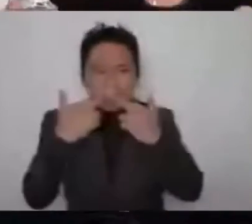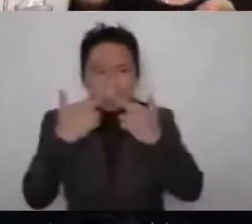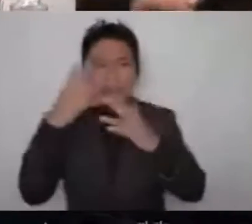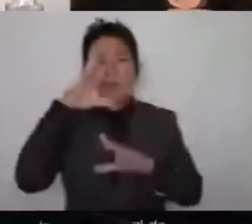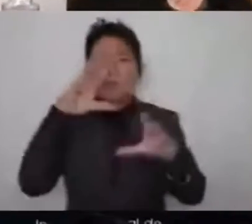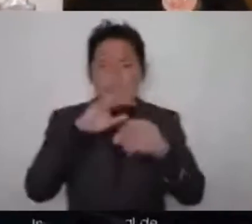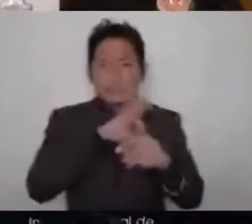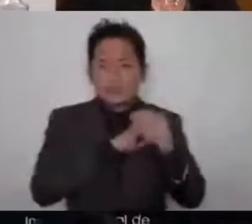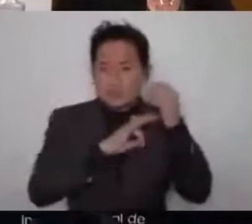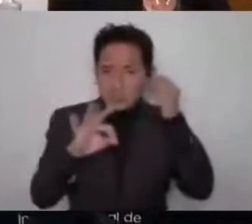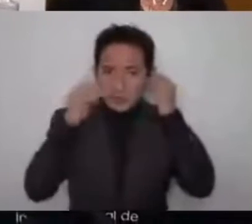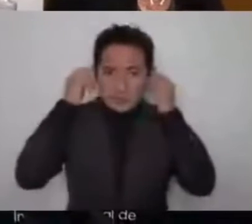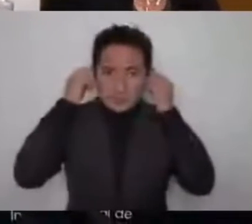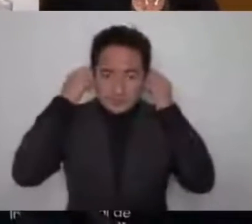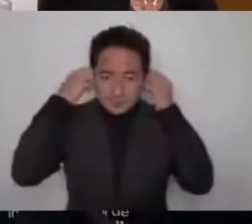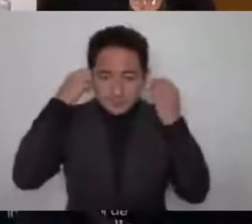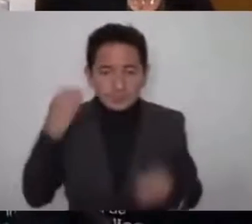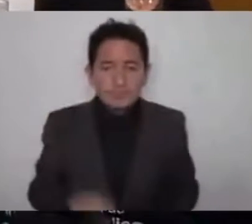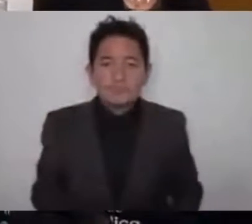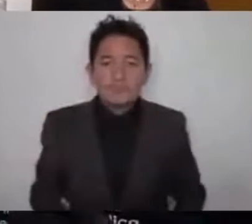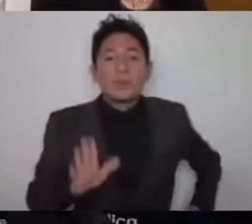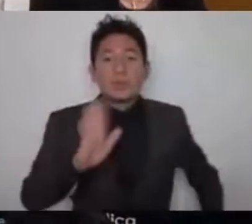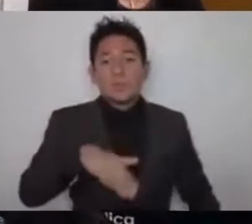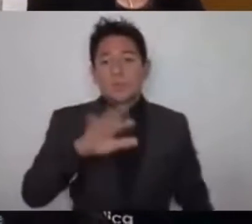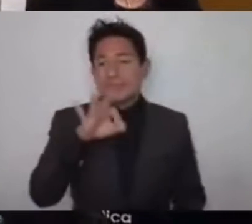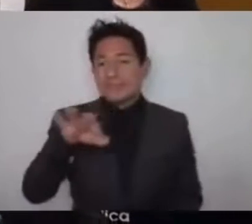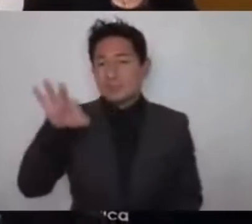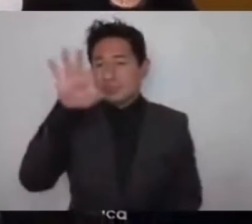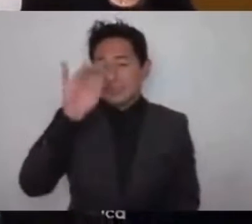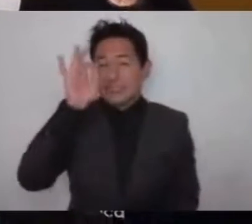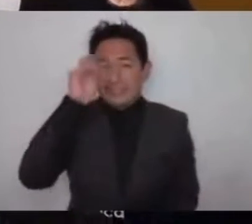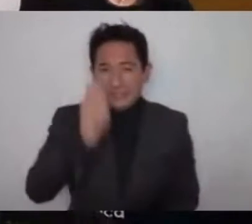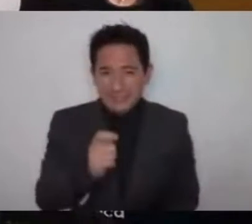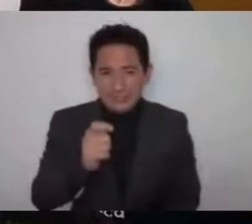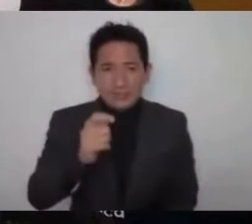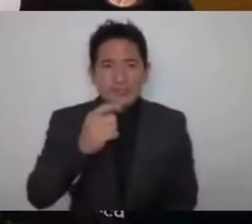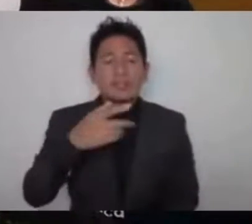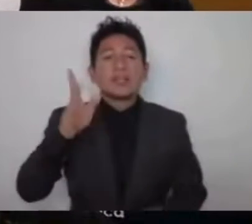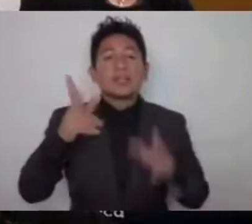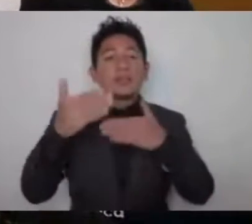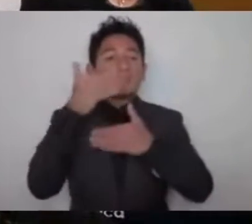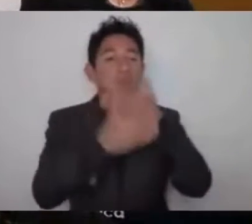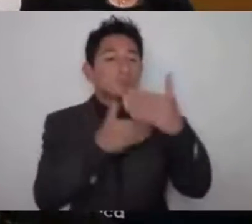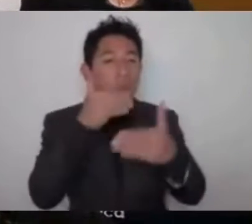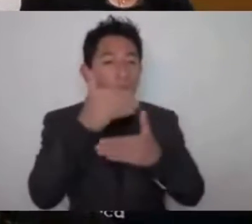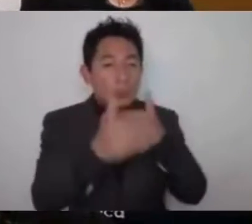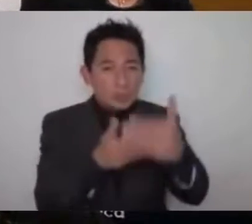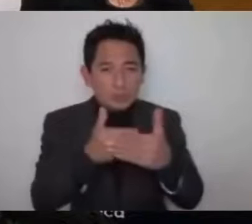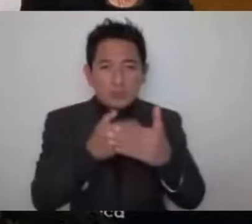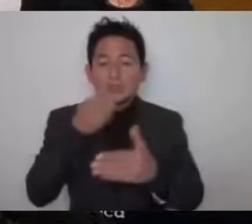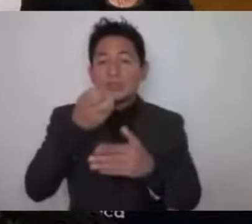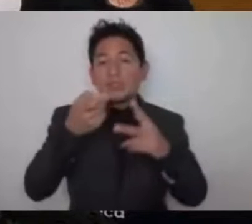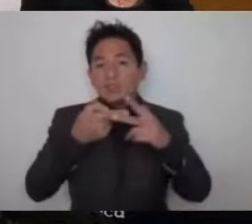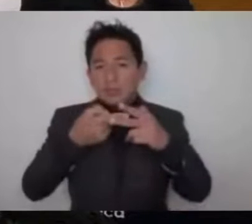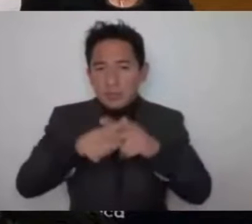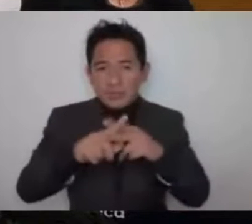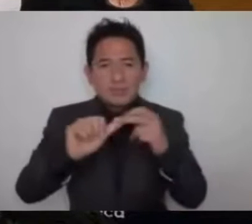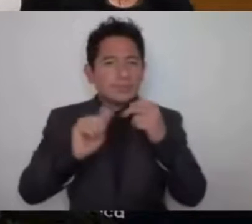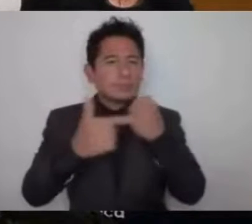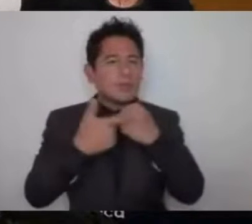ar qué cosas ponerle es un proceso que empieza de manera participativa con un proceso